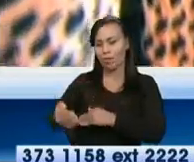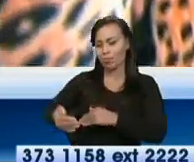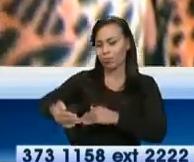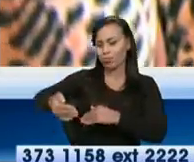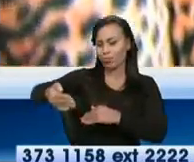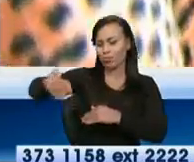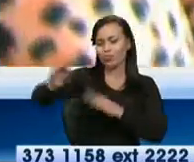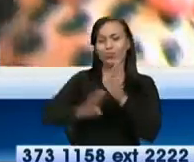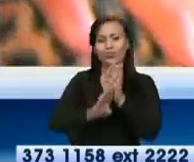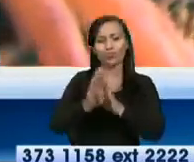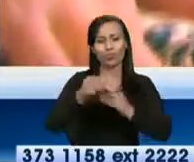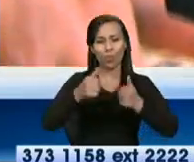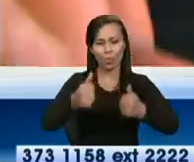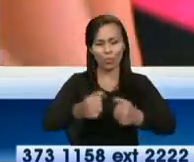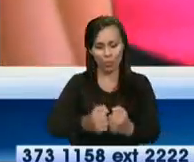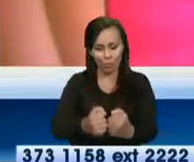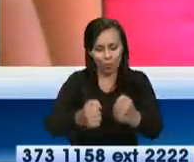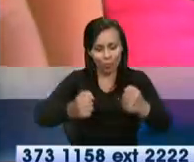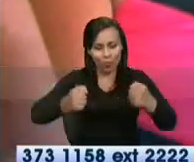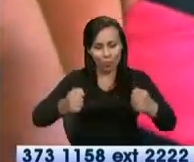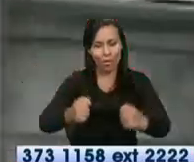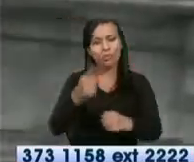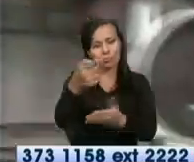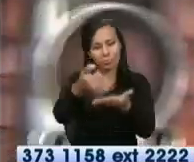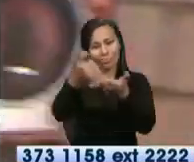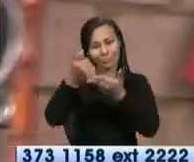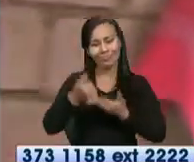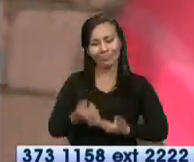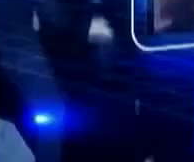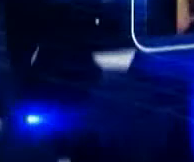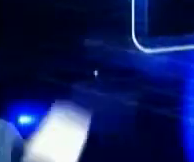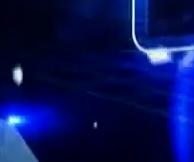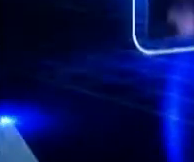vitalidad. Informó Lorena Baque.